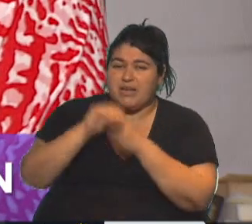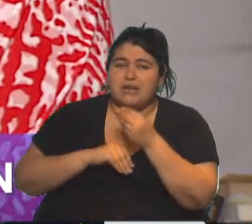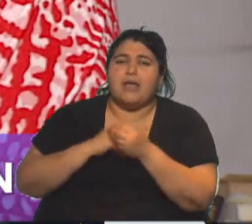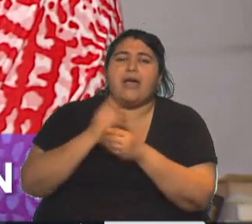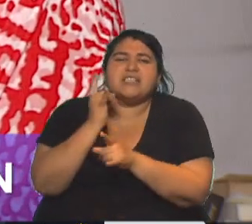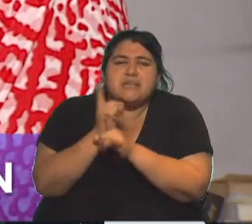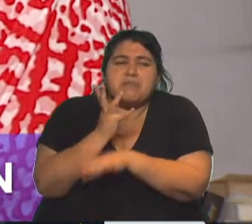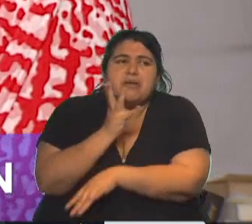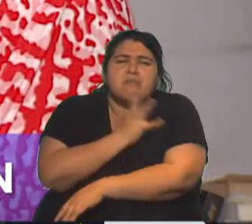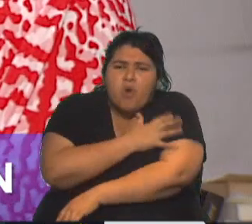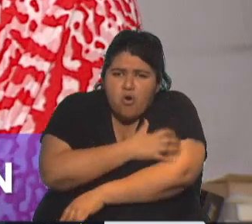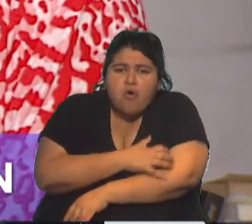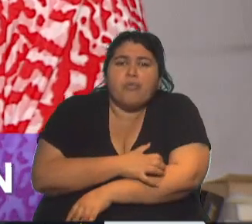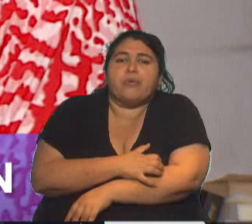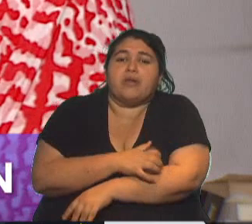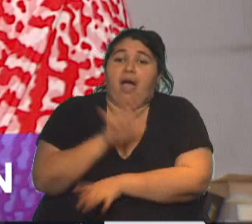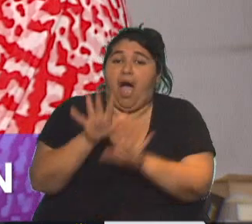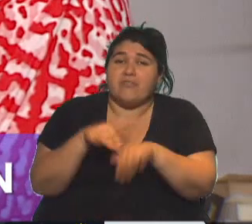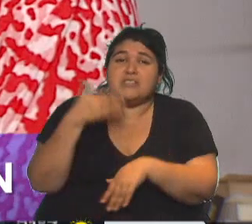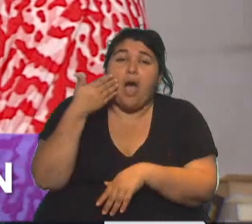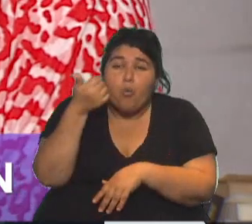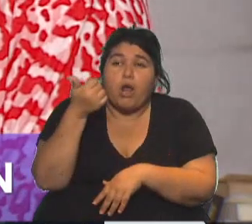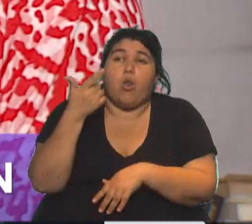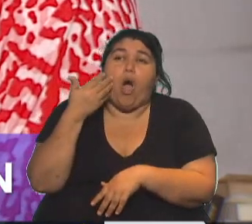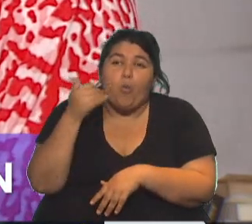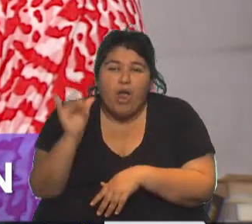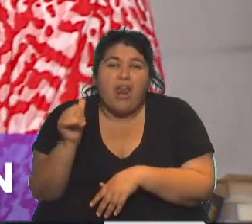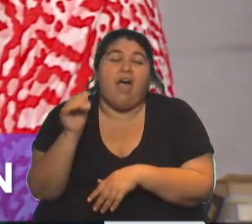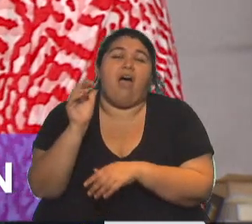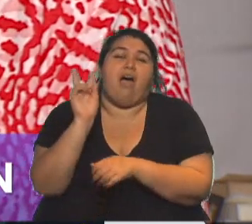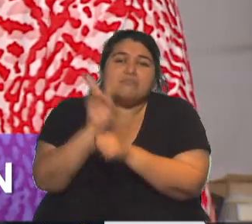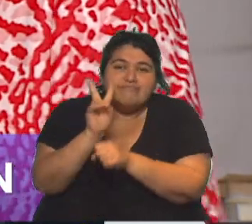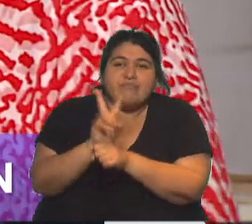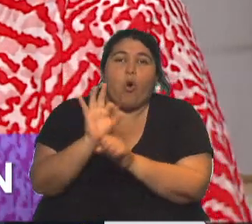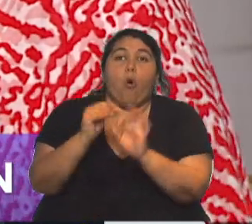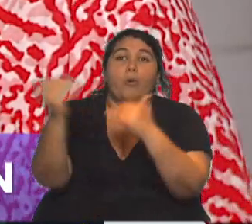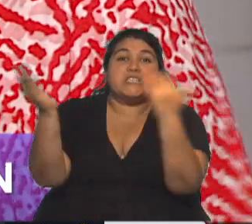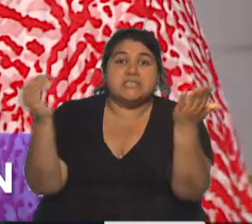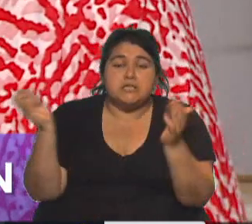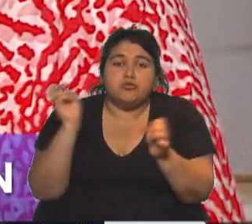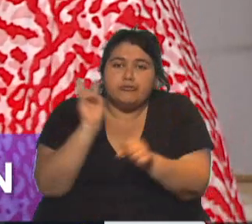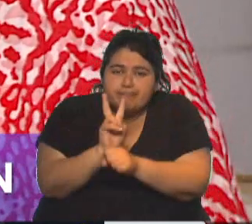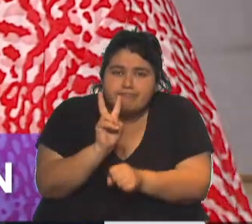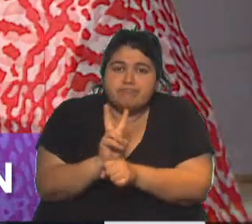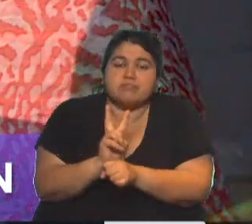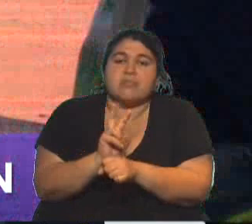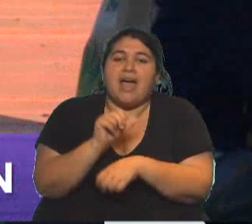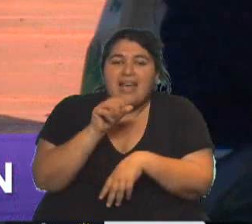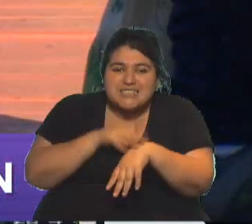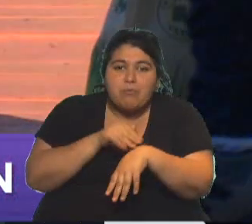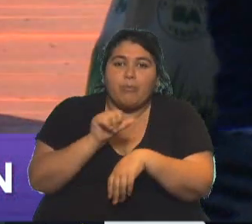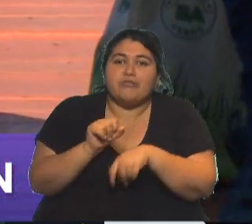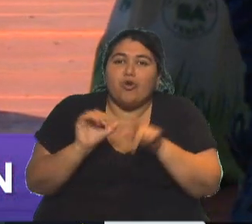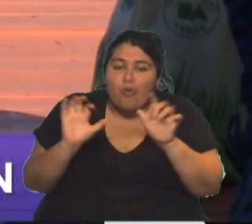muy carenciadas se hacen cargo los abuelos, los vecinos. Entonces hay como una red de